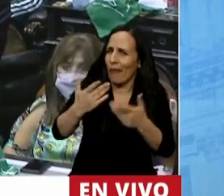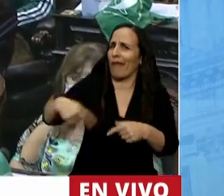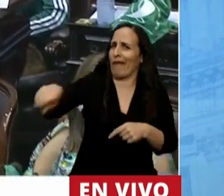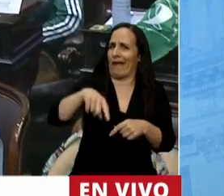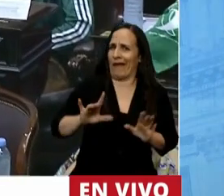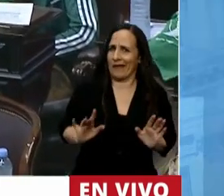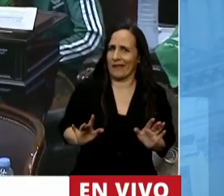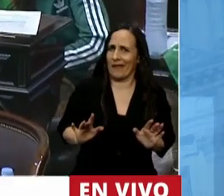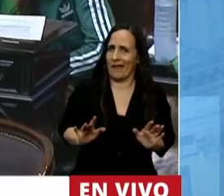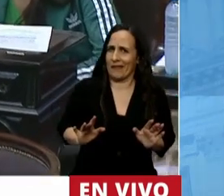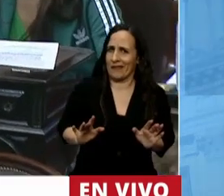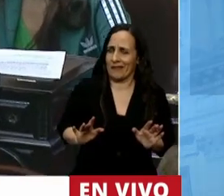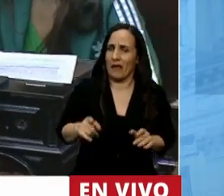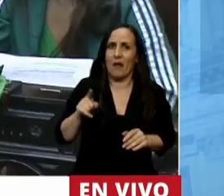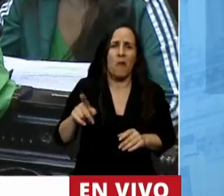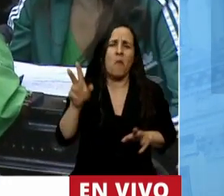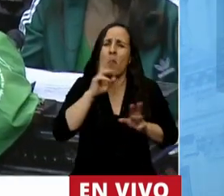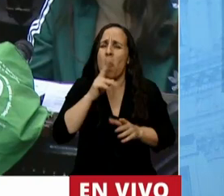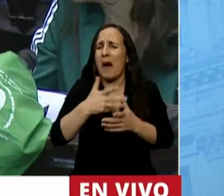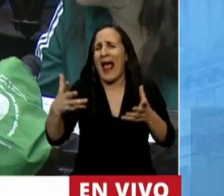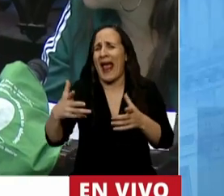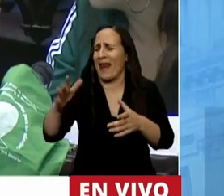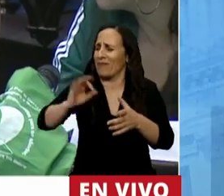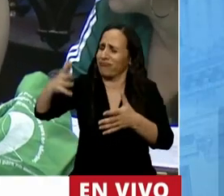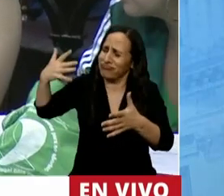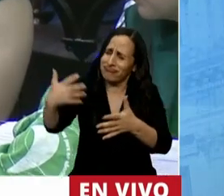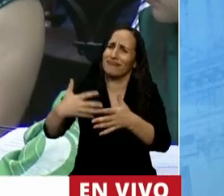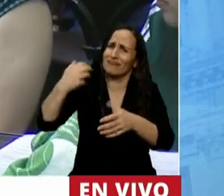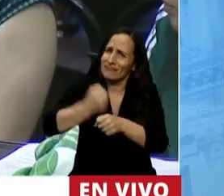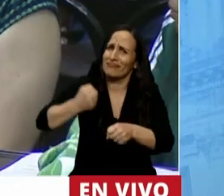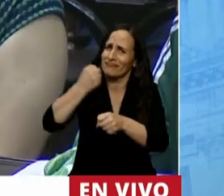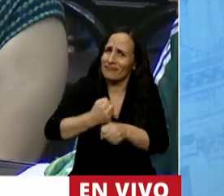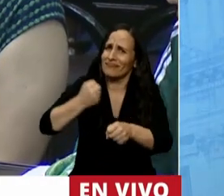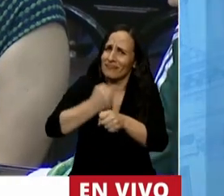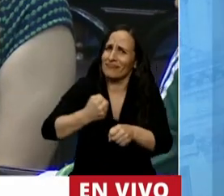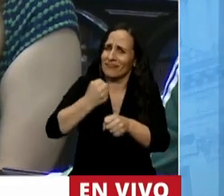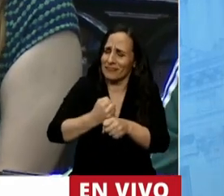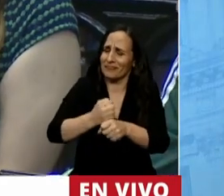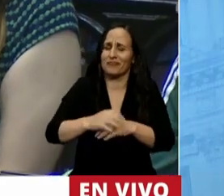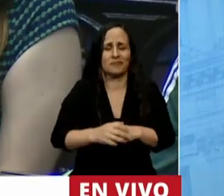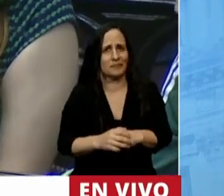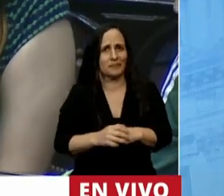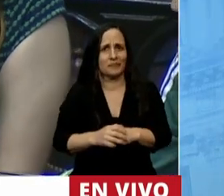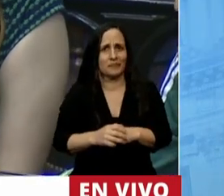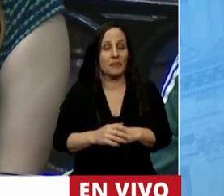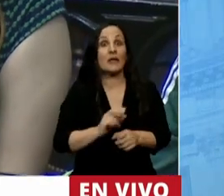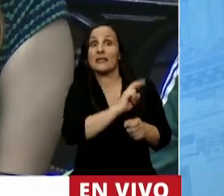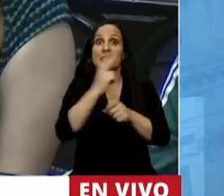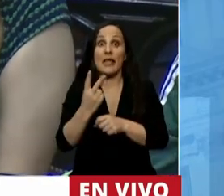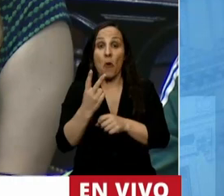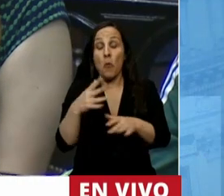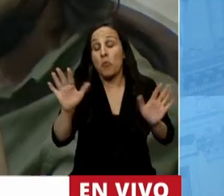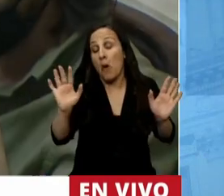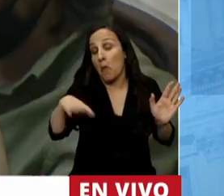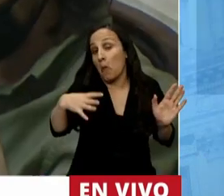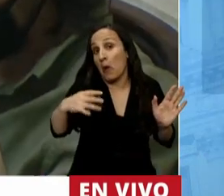tanta militancia de tantas mujeres, tanto tiempo. Lo segundo que quiero resaltar, por si hiciera